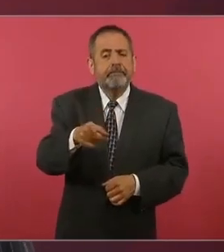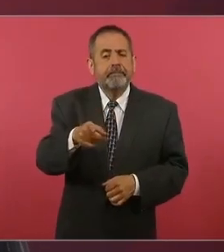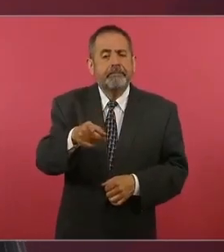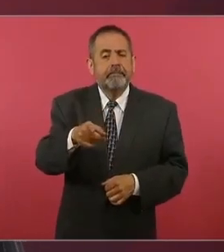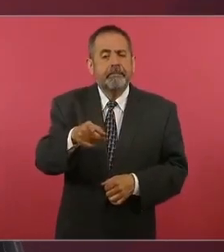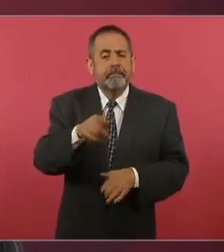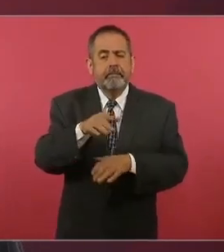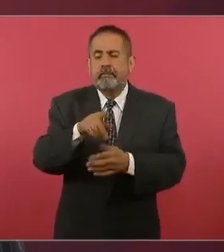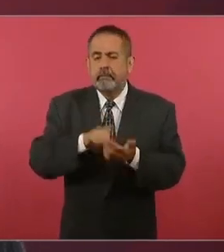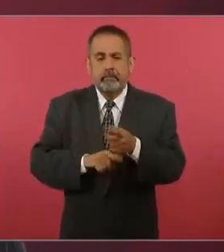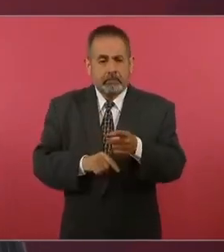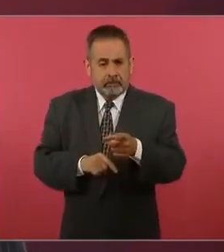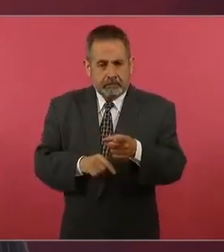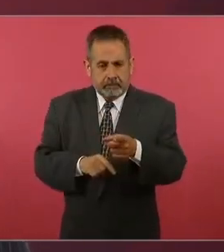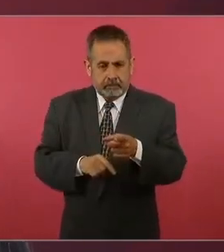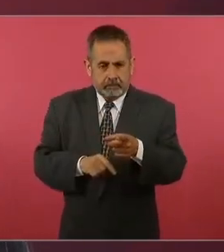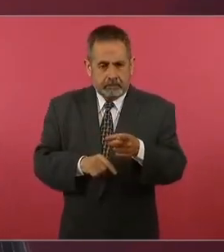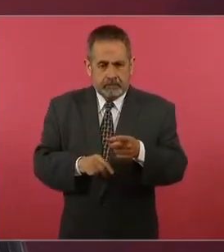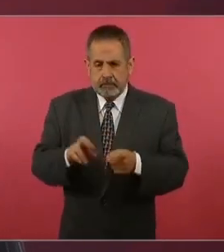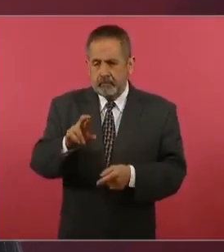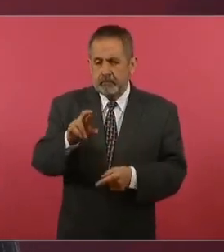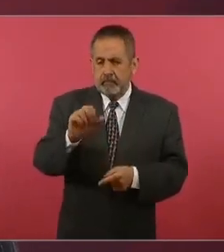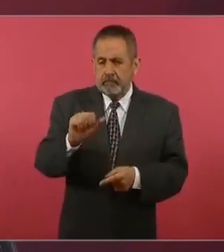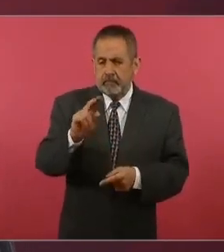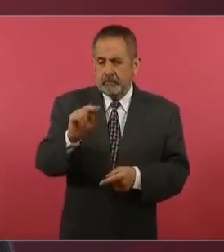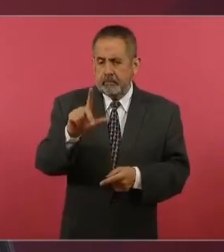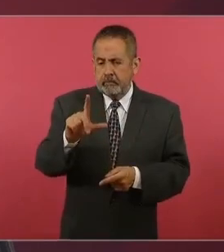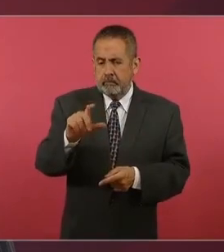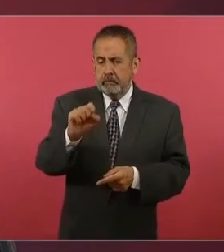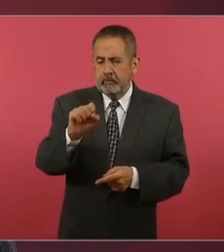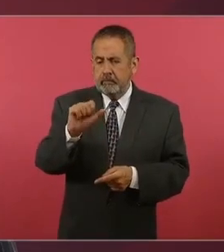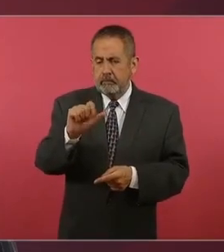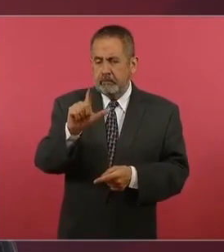el caso de Raúl Salinas.